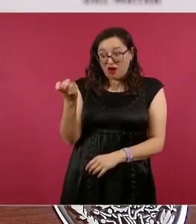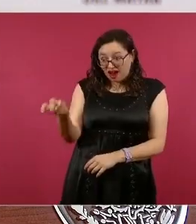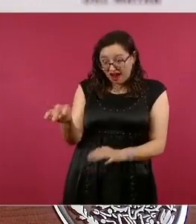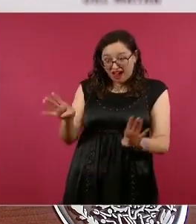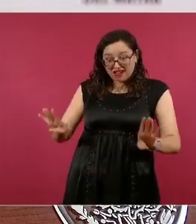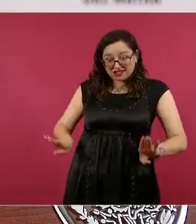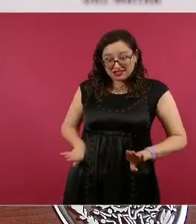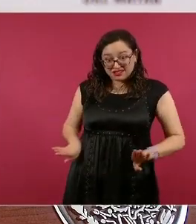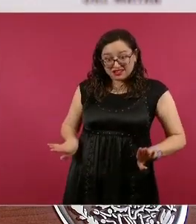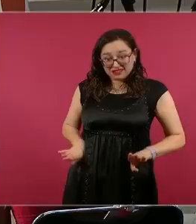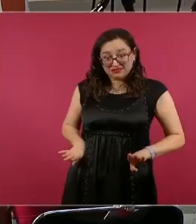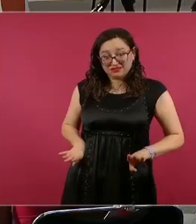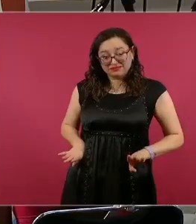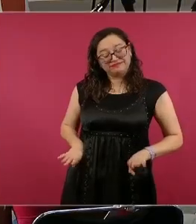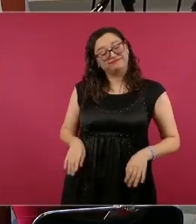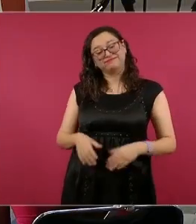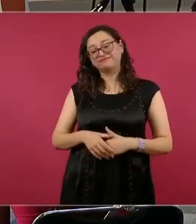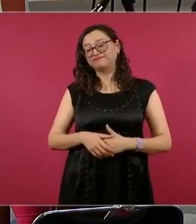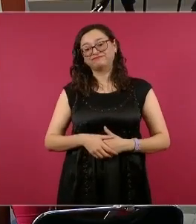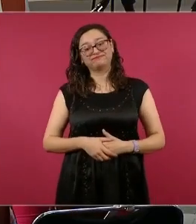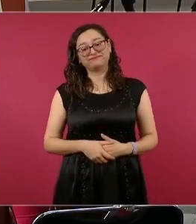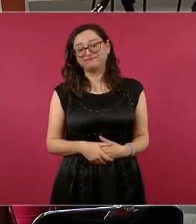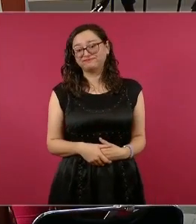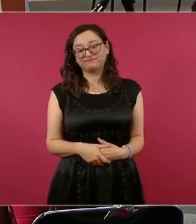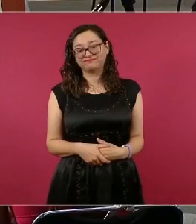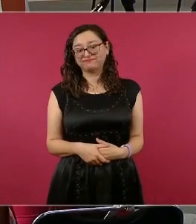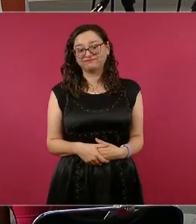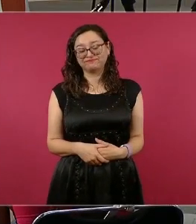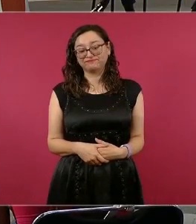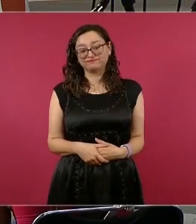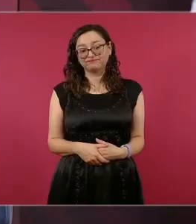Eso es lo que yo puedo comentarte, pero hay que